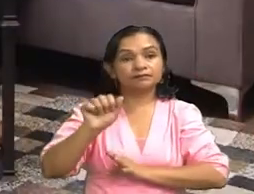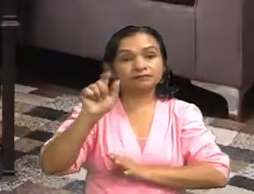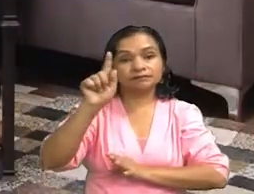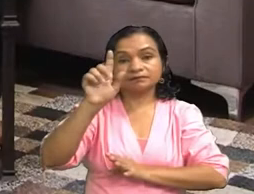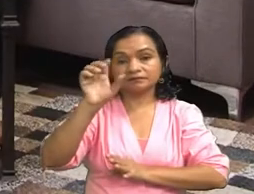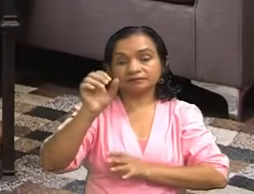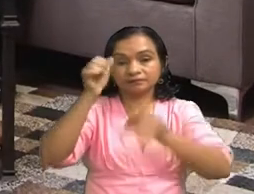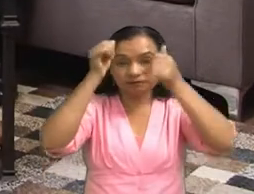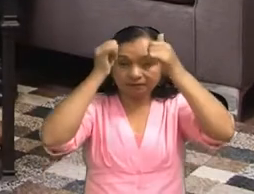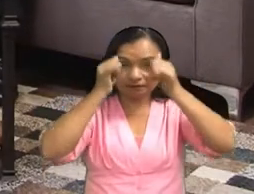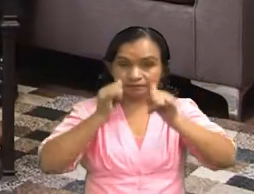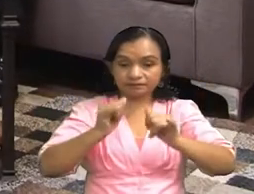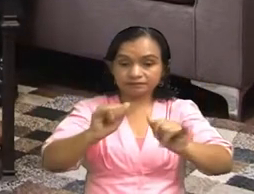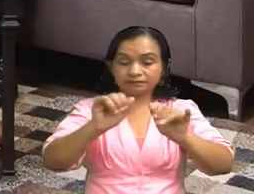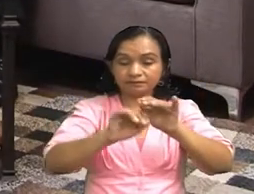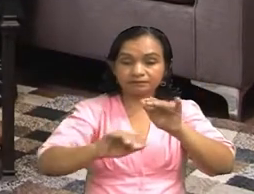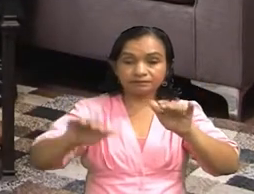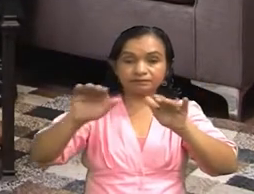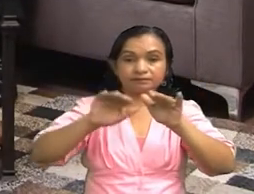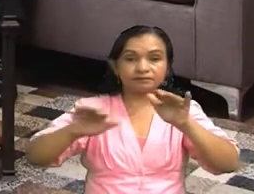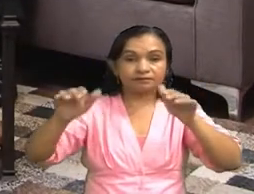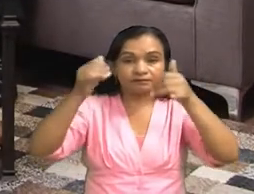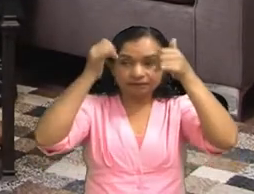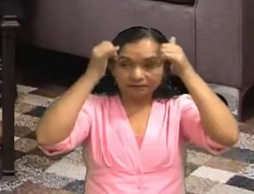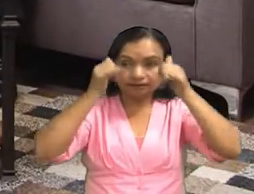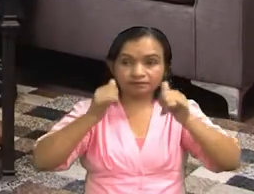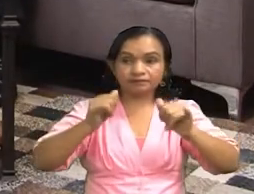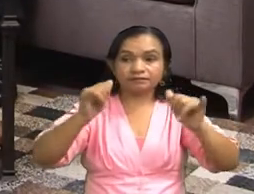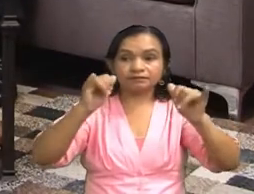pues, casi duplicado, ¿no? Sí, o sea,